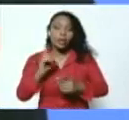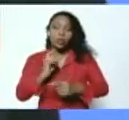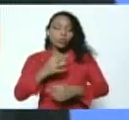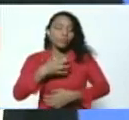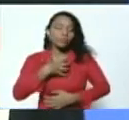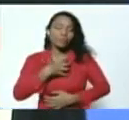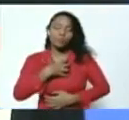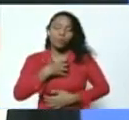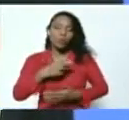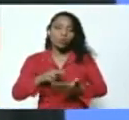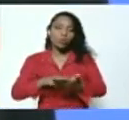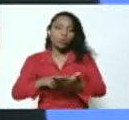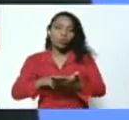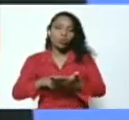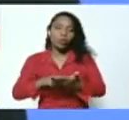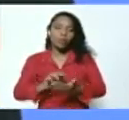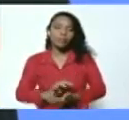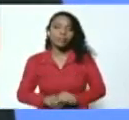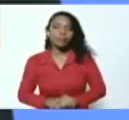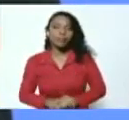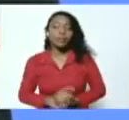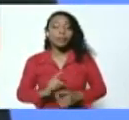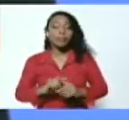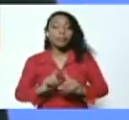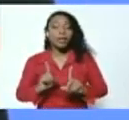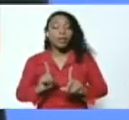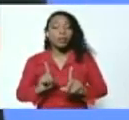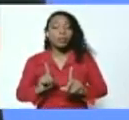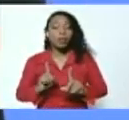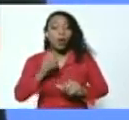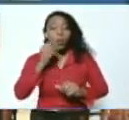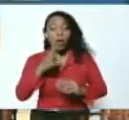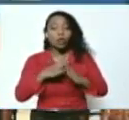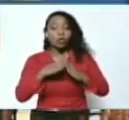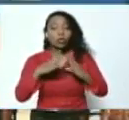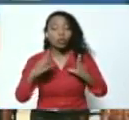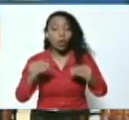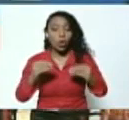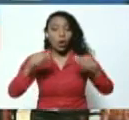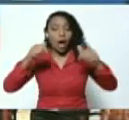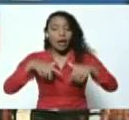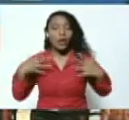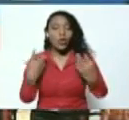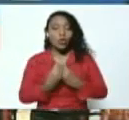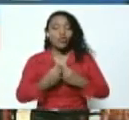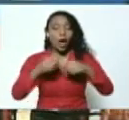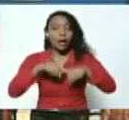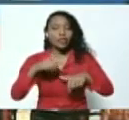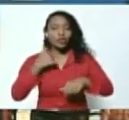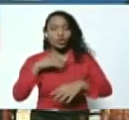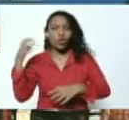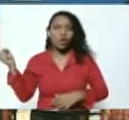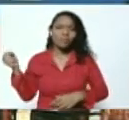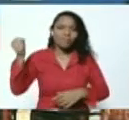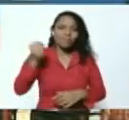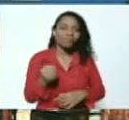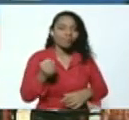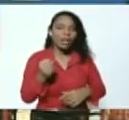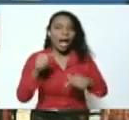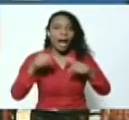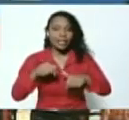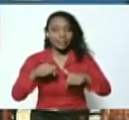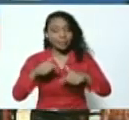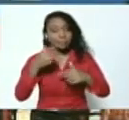pudo resolver. Pero bueno, todos y todas están aquí con nosotros. Los hemos traído y las hemos traído,